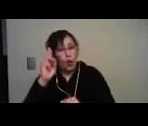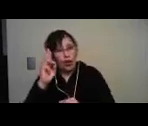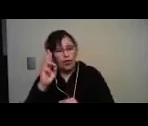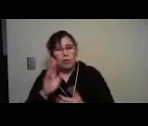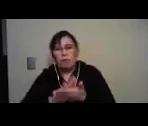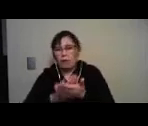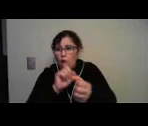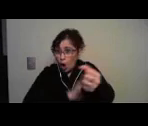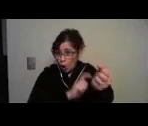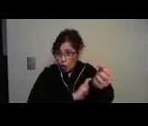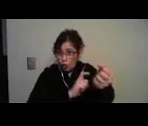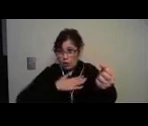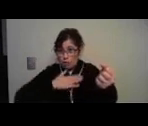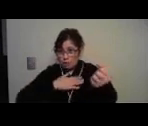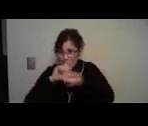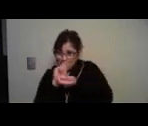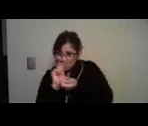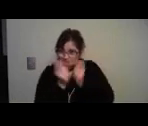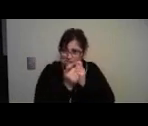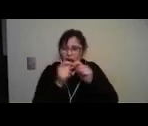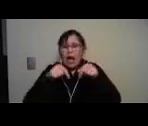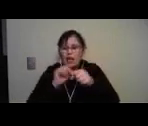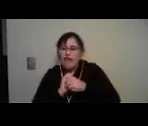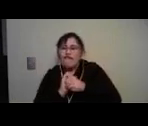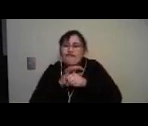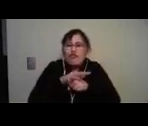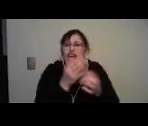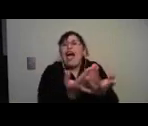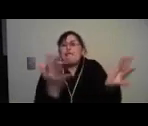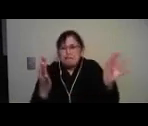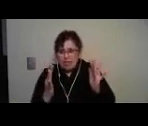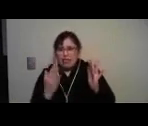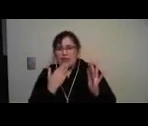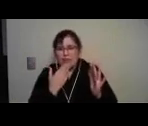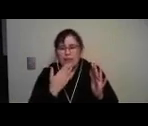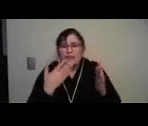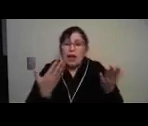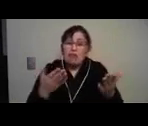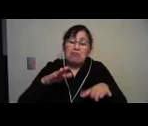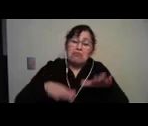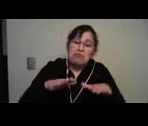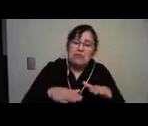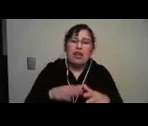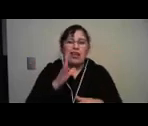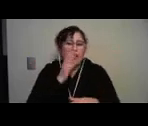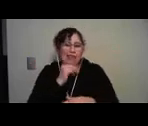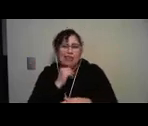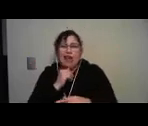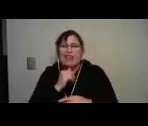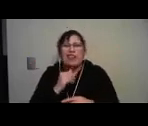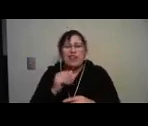propia conducta, ¿ya? E influir de esa manera en el medio ambiente, ¿ya? A pesar de que no hay definiciones unánimes sobre